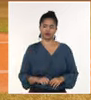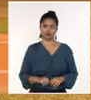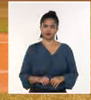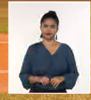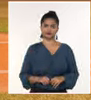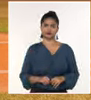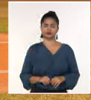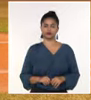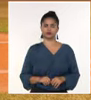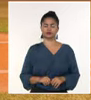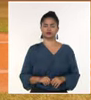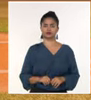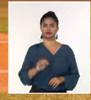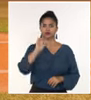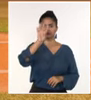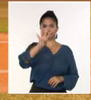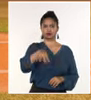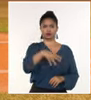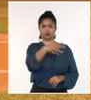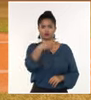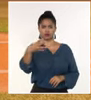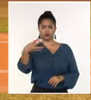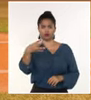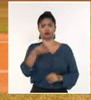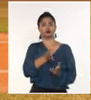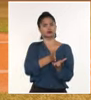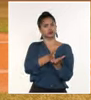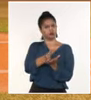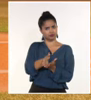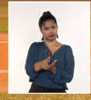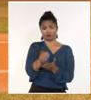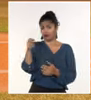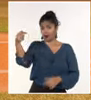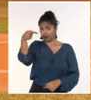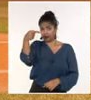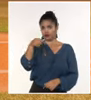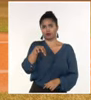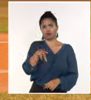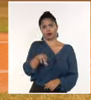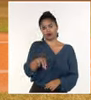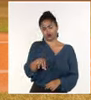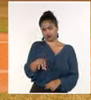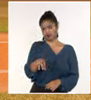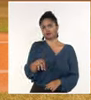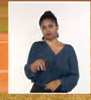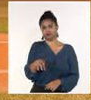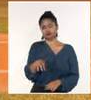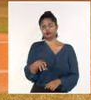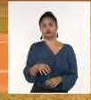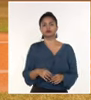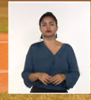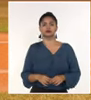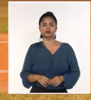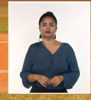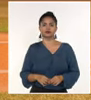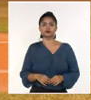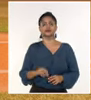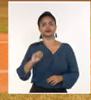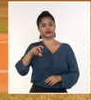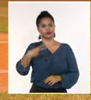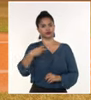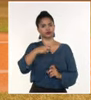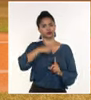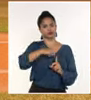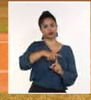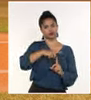Barbados. La tabla de posiciones sigue muy interesante con los vegueros de Pinar del Río en la cima, casi seguros en la postemporada. Las Tunas, por promedio de